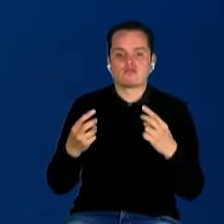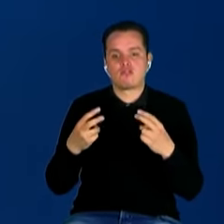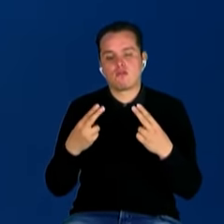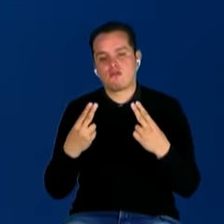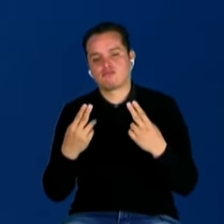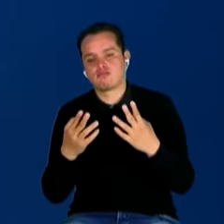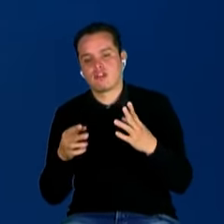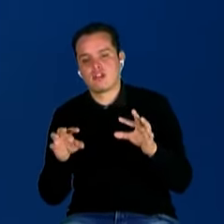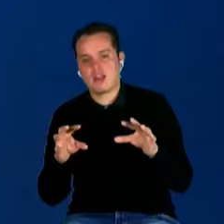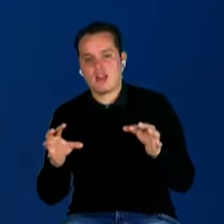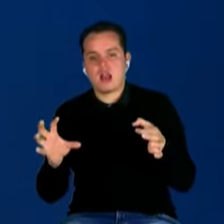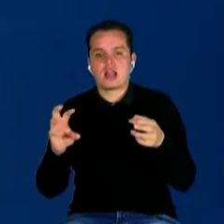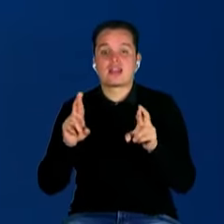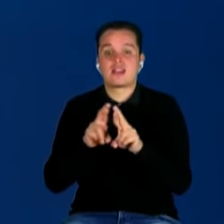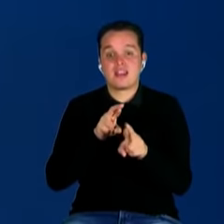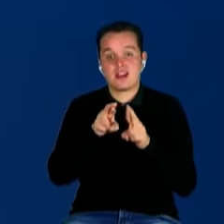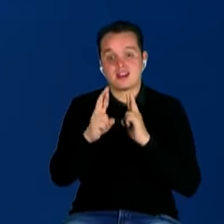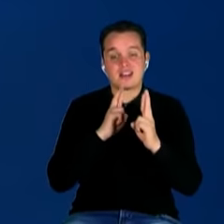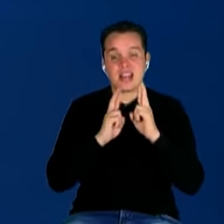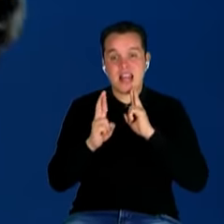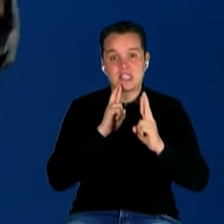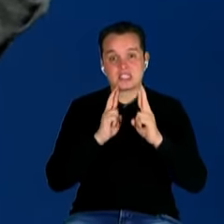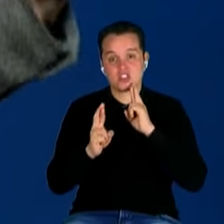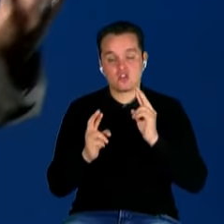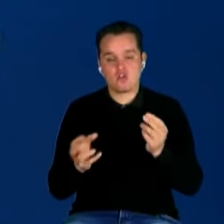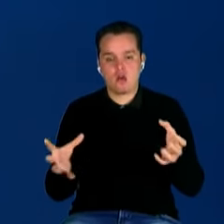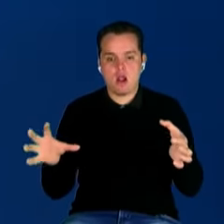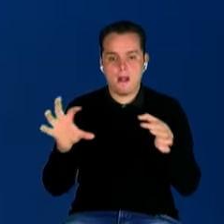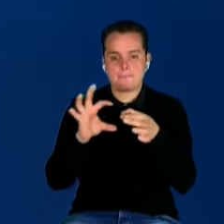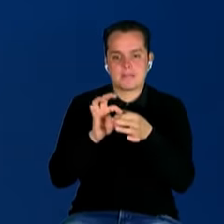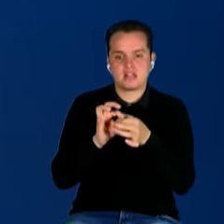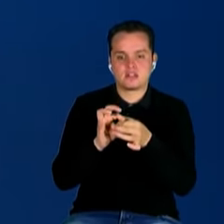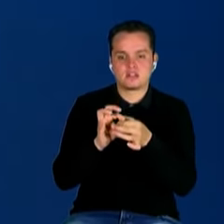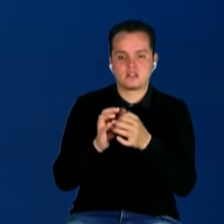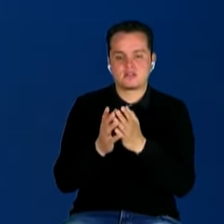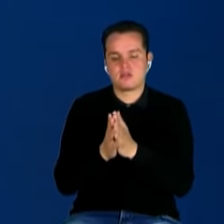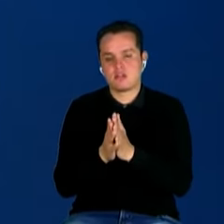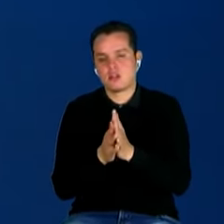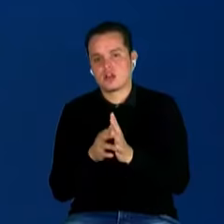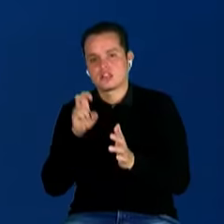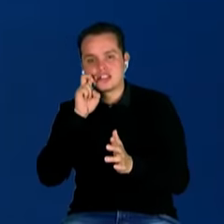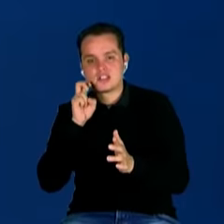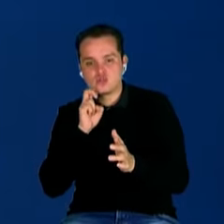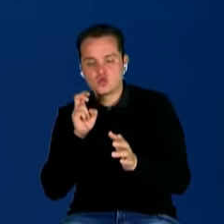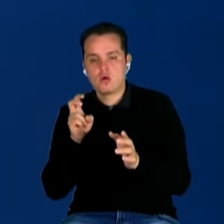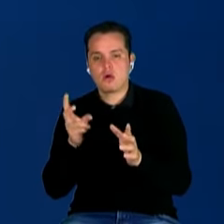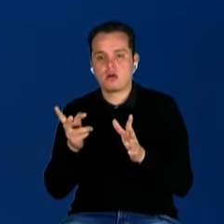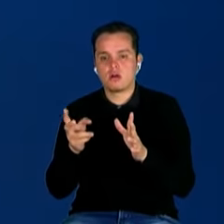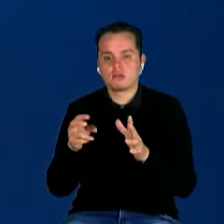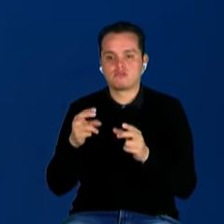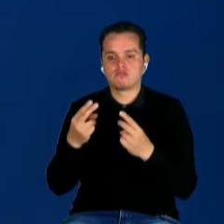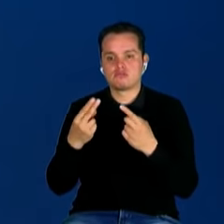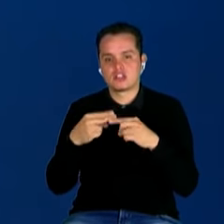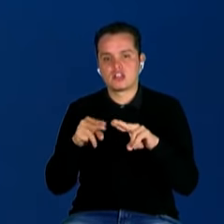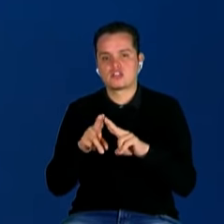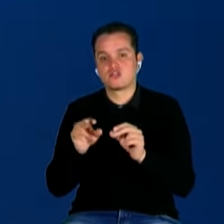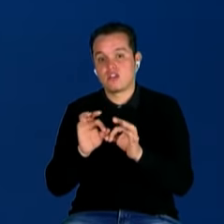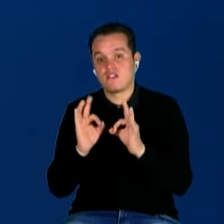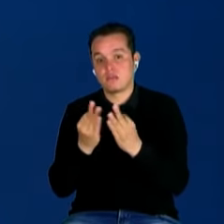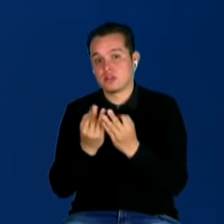vivían, se multiplicaban familiarmente. Así que ella era su media hermana.